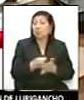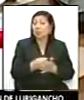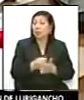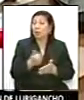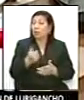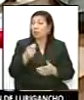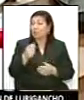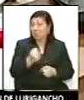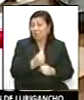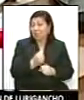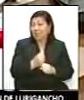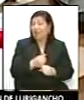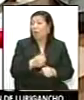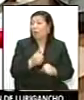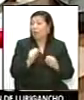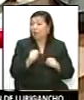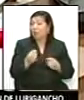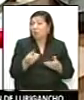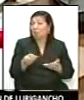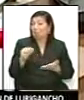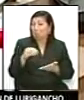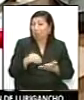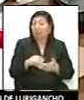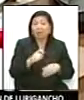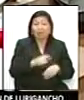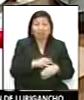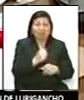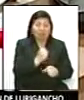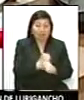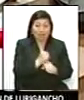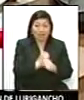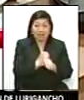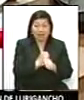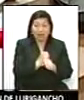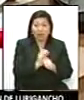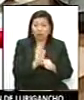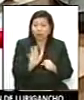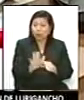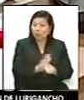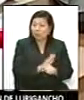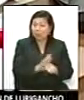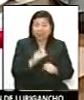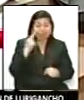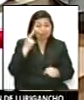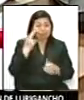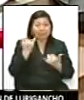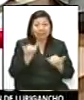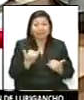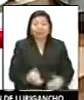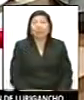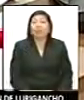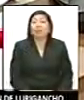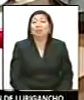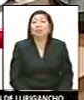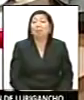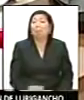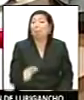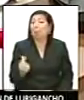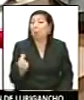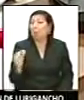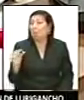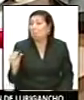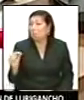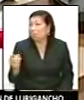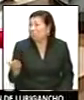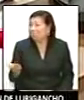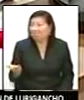otros trabajadores. Los otros trabajadores llevan compensación por tiempo de servicios en sumas razonables. Estos señores llevan miserias y